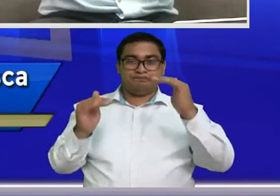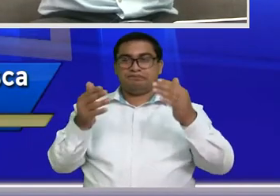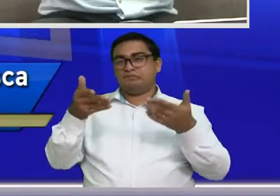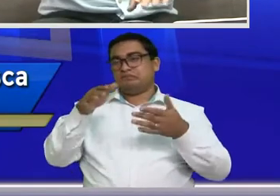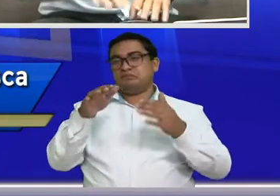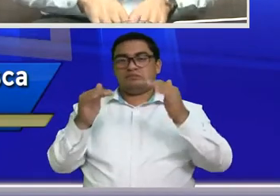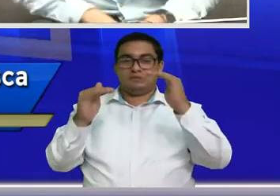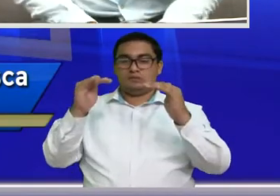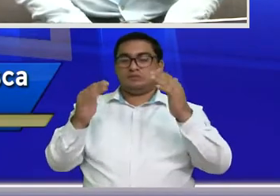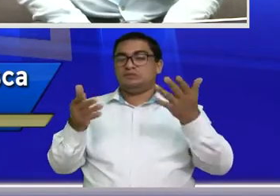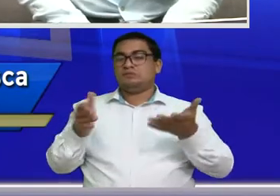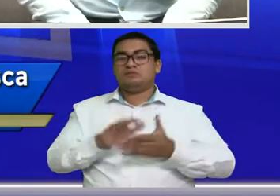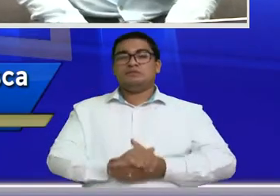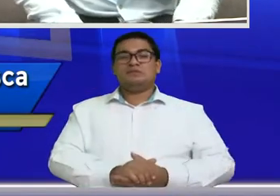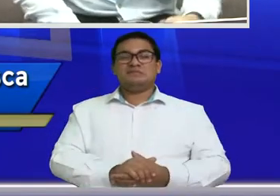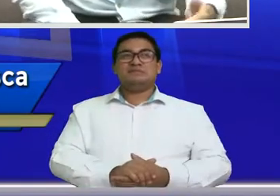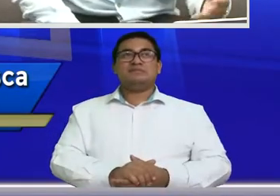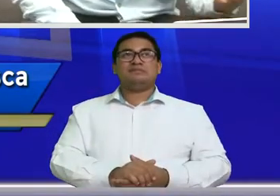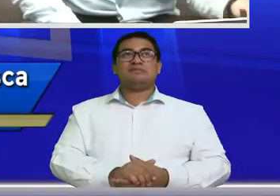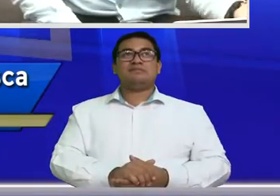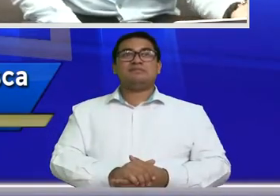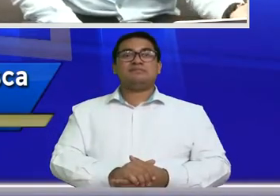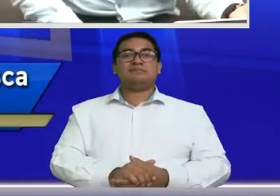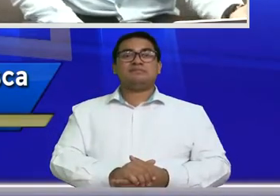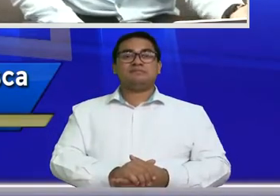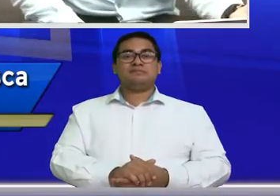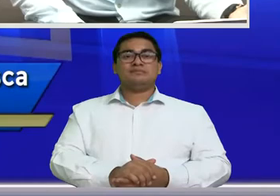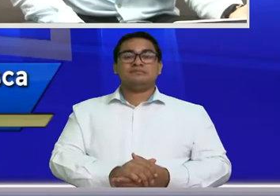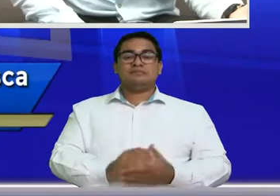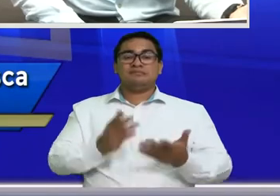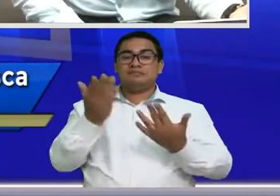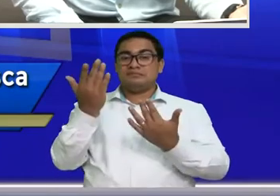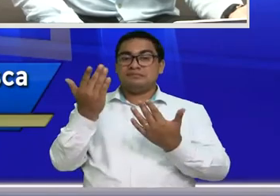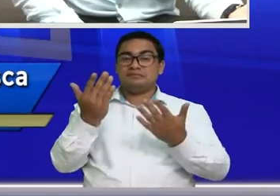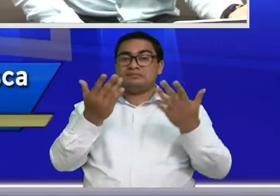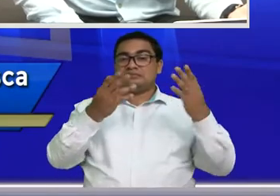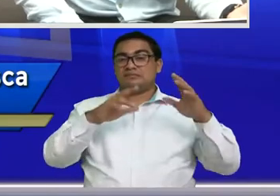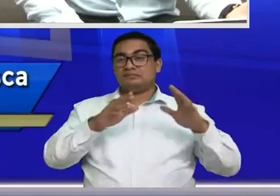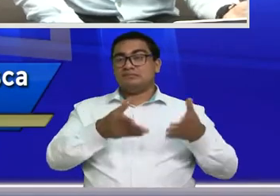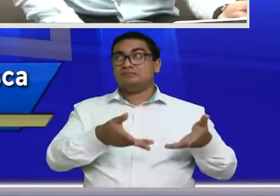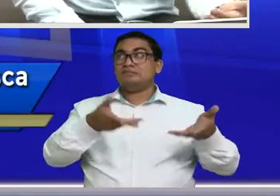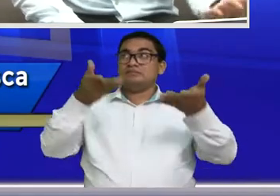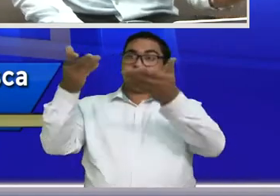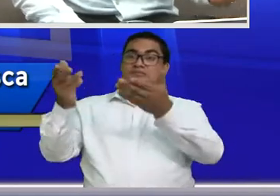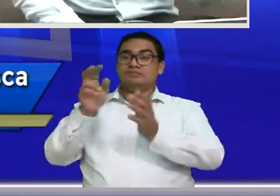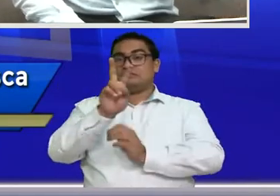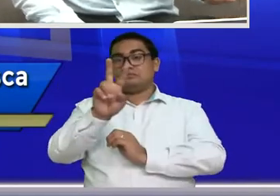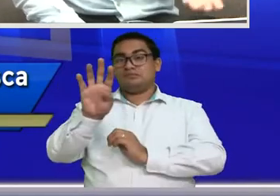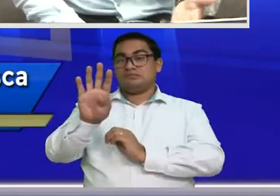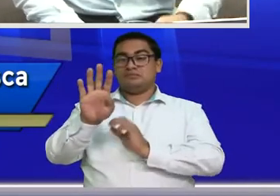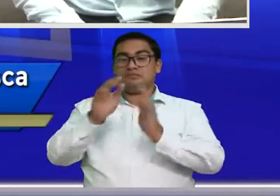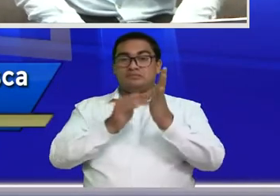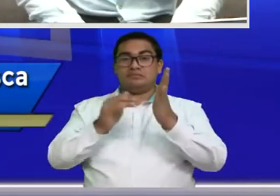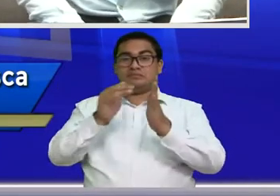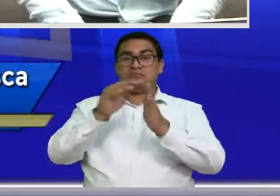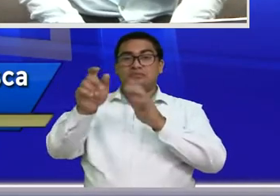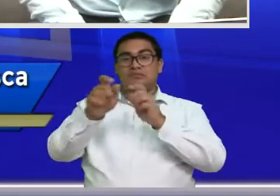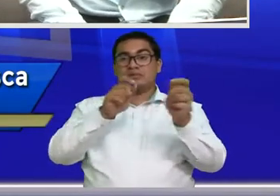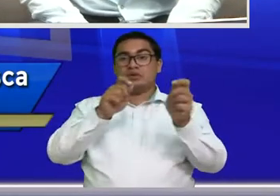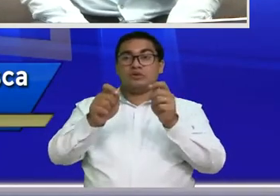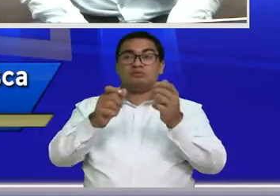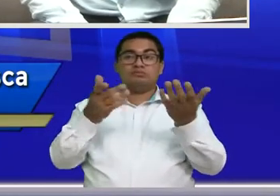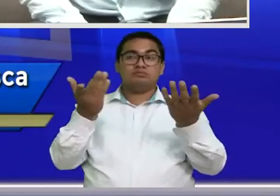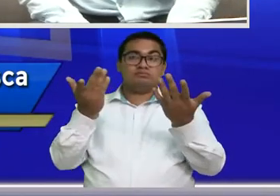estamos en el rango. Esperábamos exportar casi 24 millones de dólares y